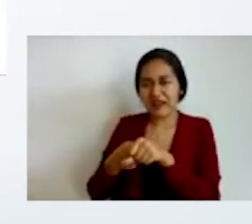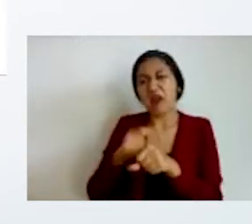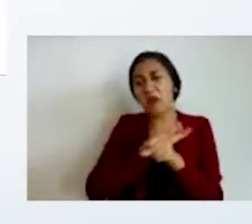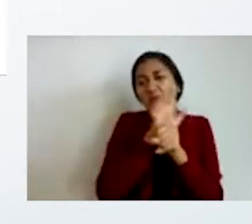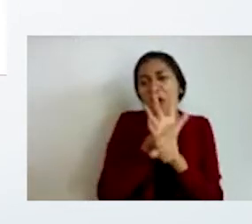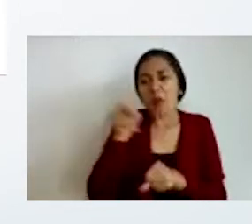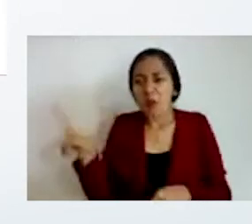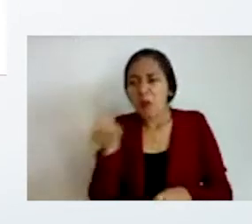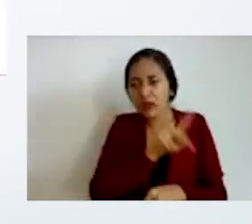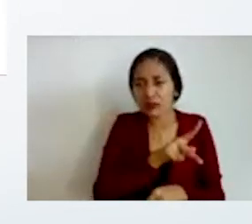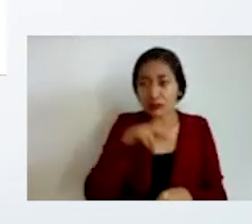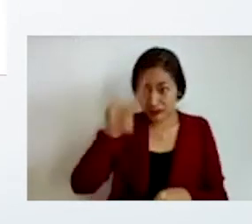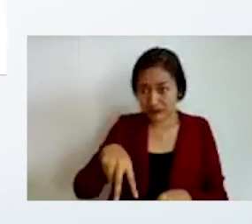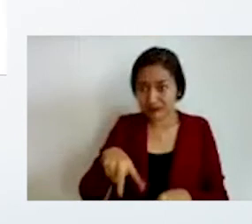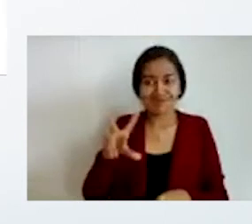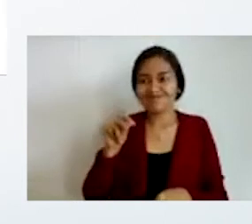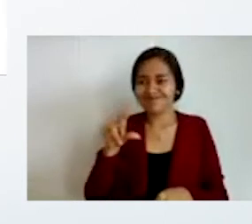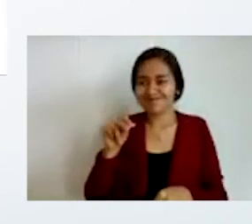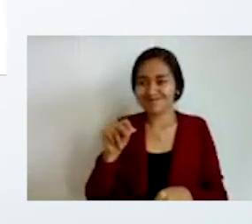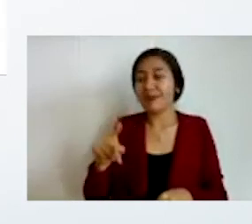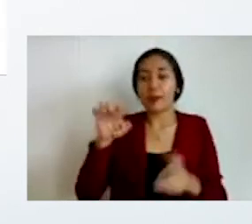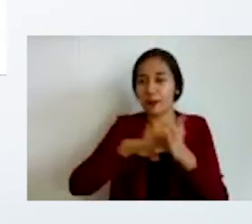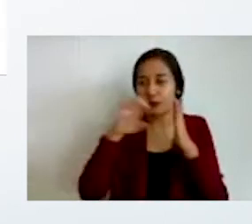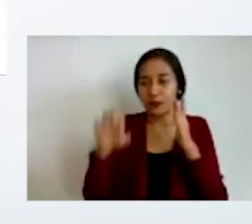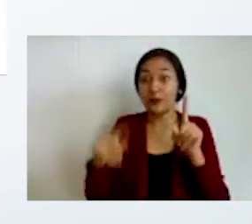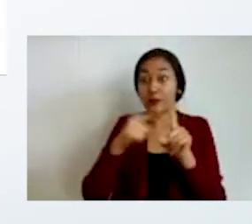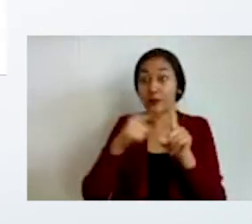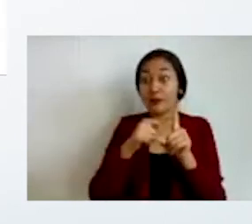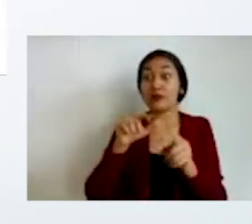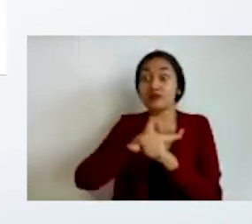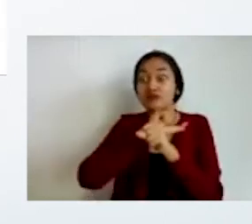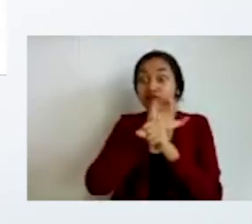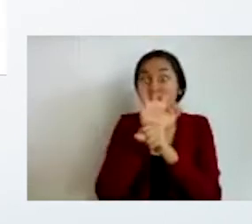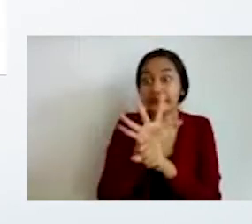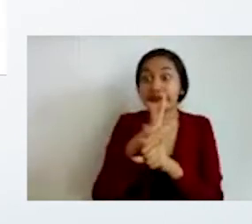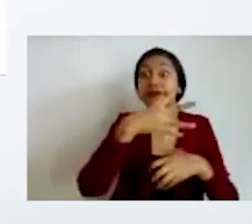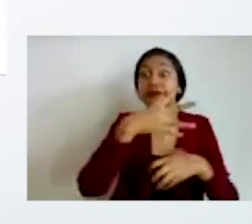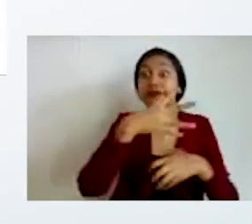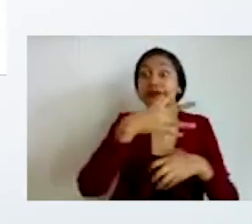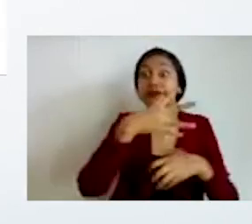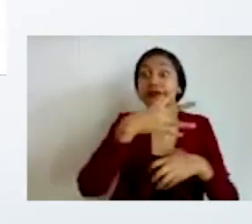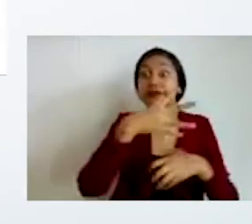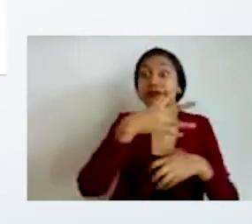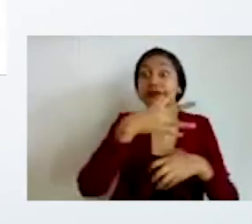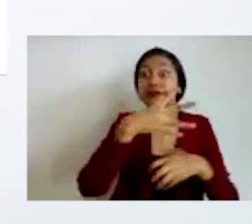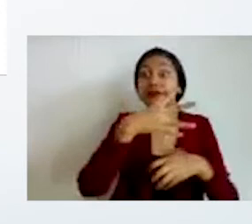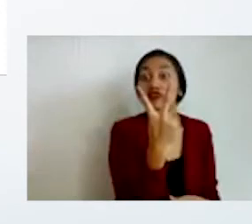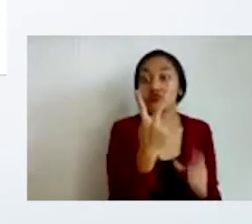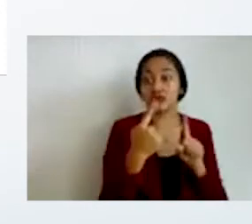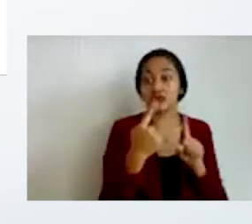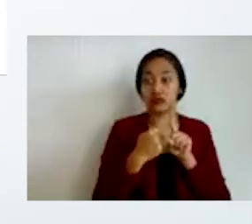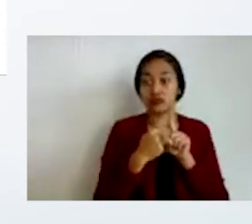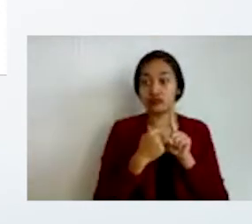media a partir de un caso y que la COVID puede contagiar hasta 2 personas y media. Al principio